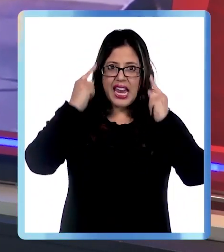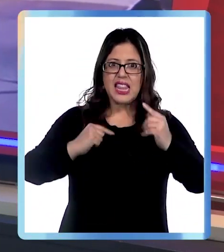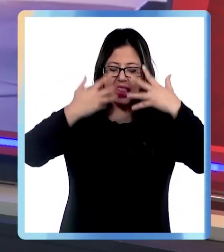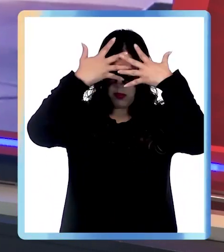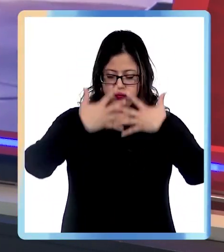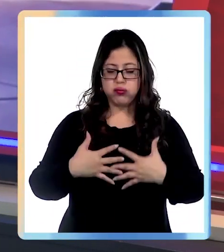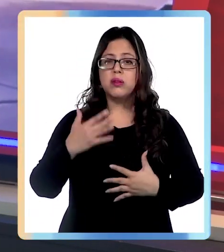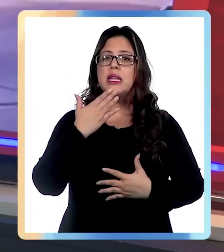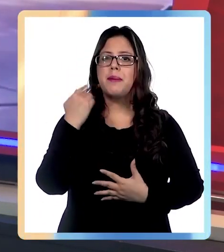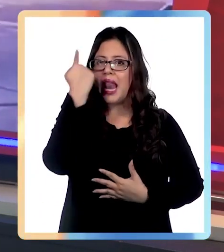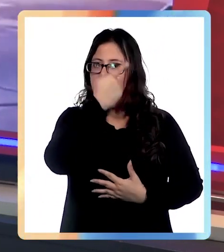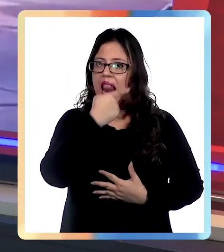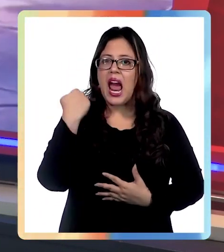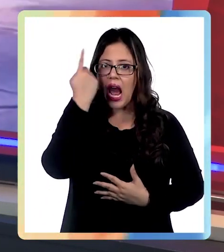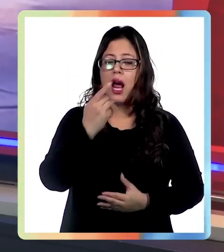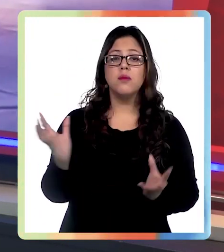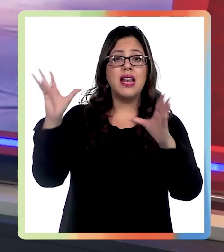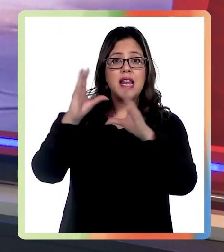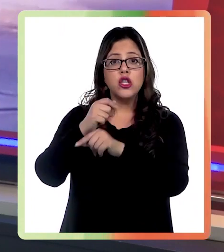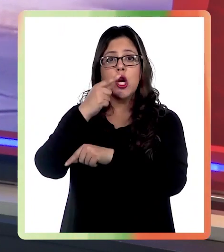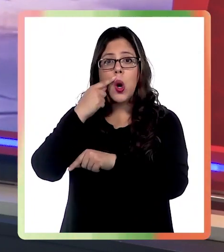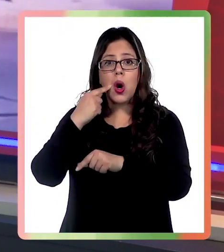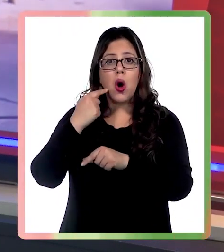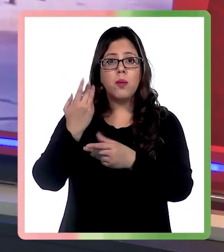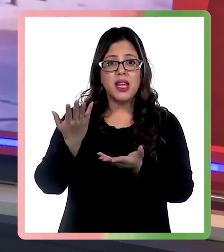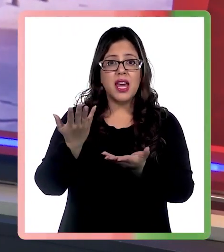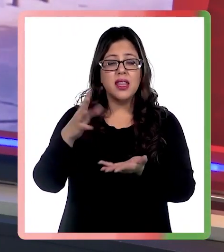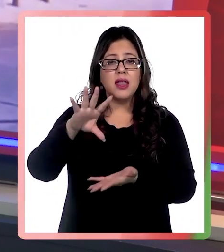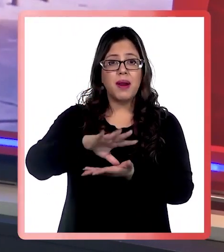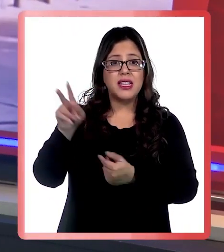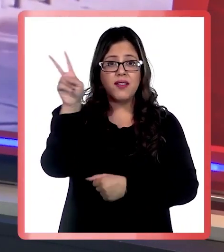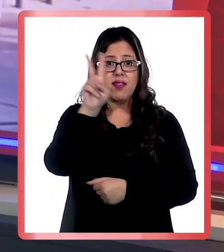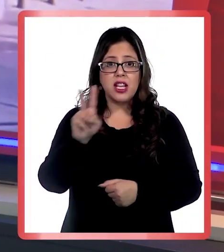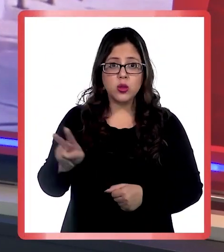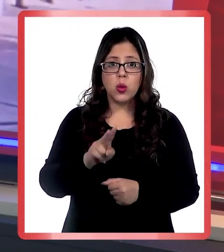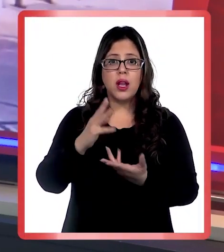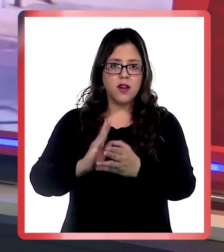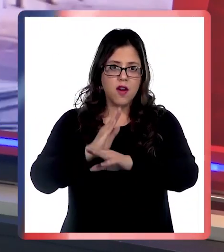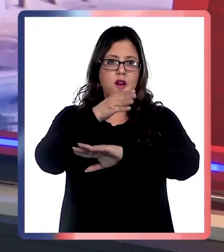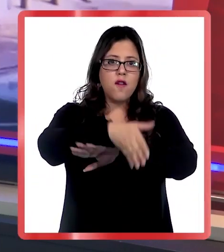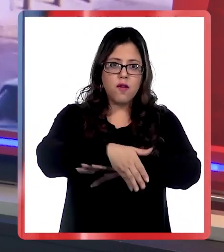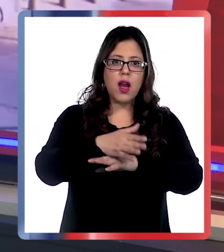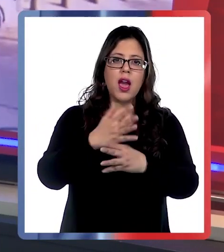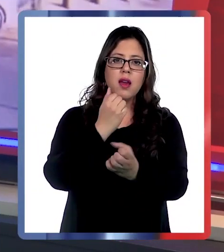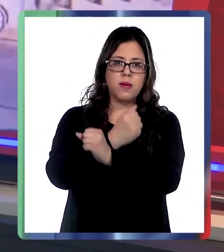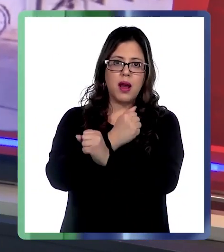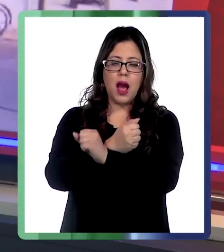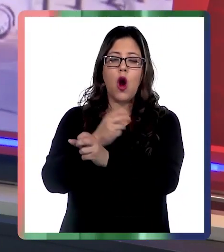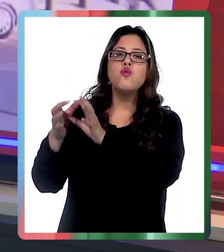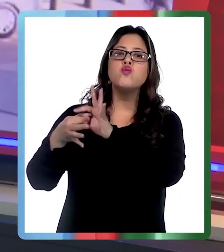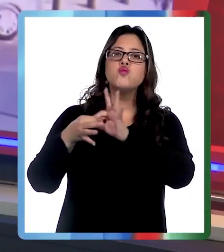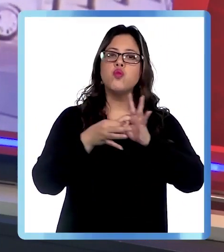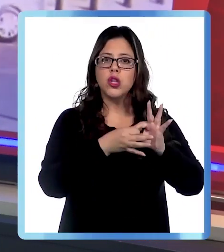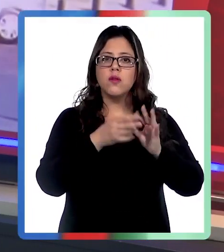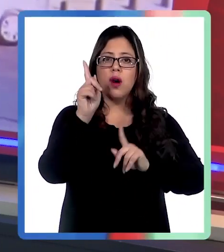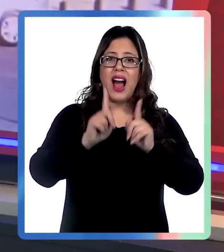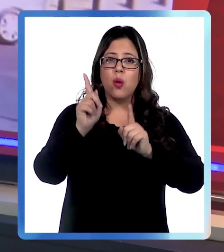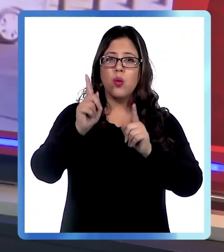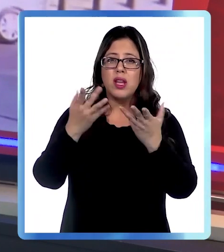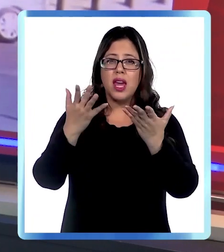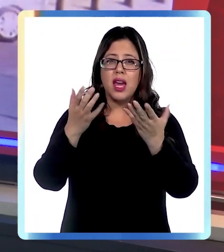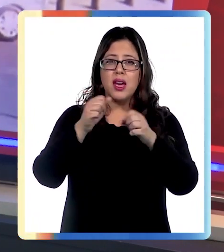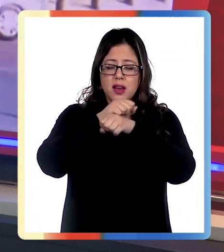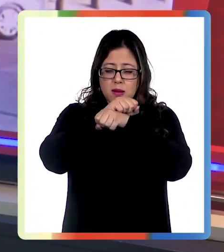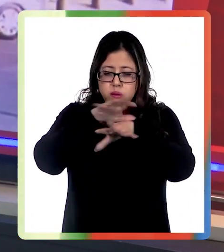en todo su cuerpo y en el rostro durante la noche un hombre de nacionalidad venezolana se entregó a la policía porque algunas